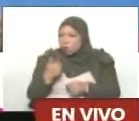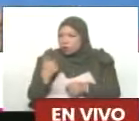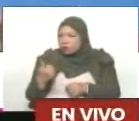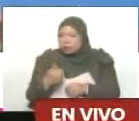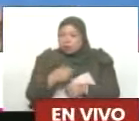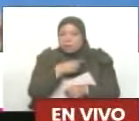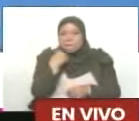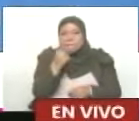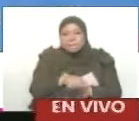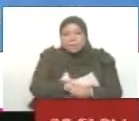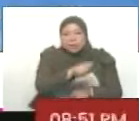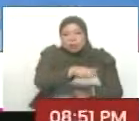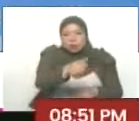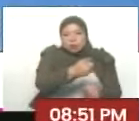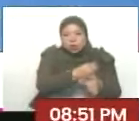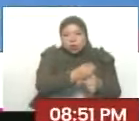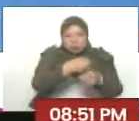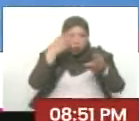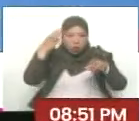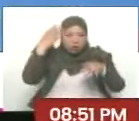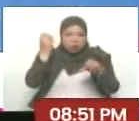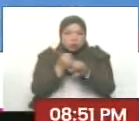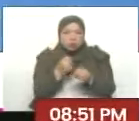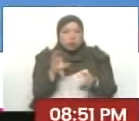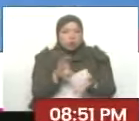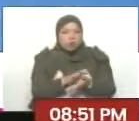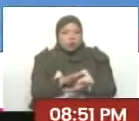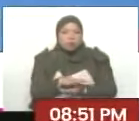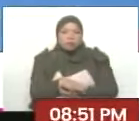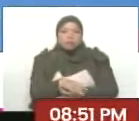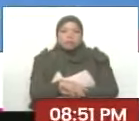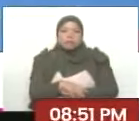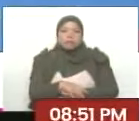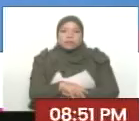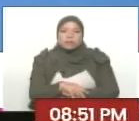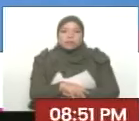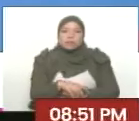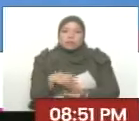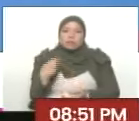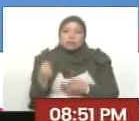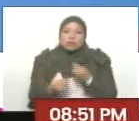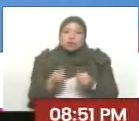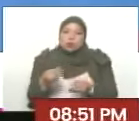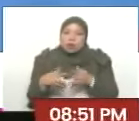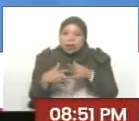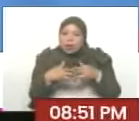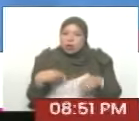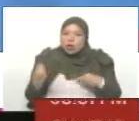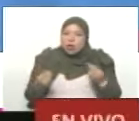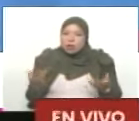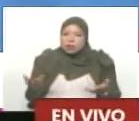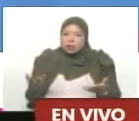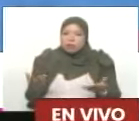su personal dentro de esa embajada en una capital, no sé qué capital? ¿Qué tú crees que haría Estados Unidos?